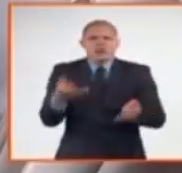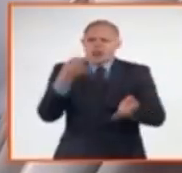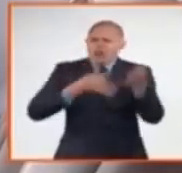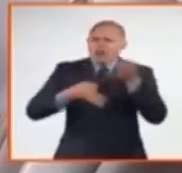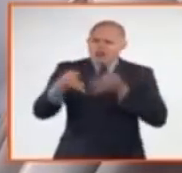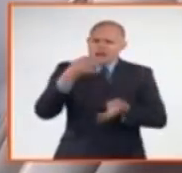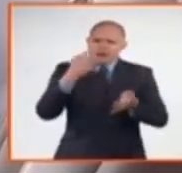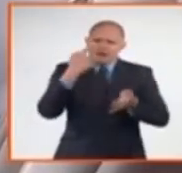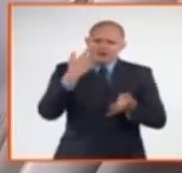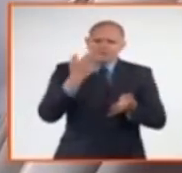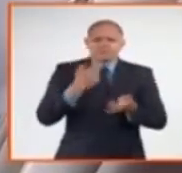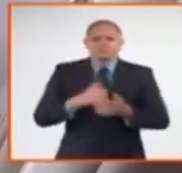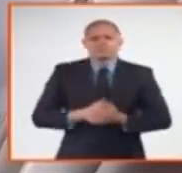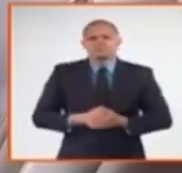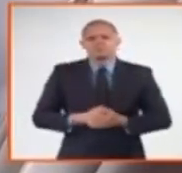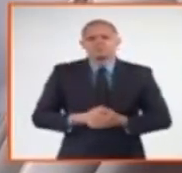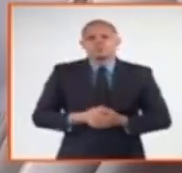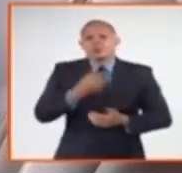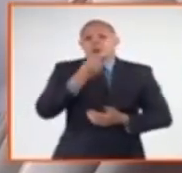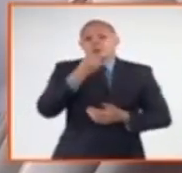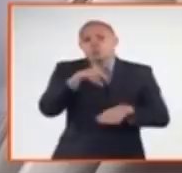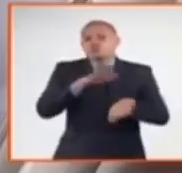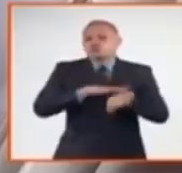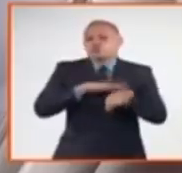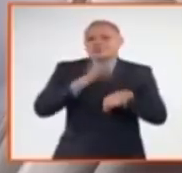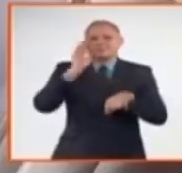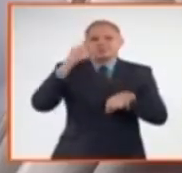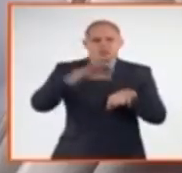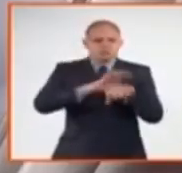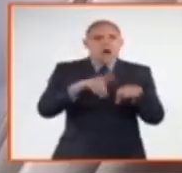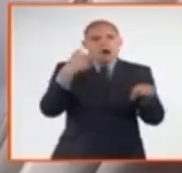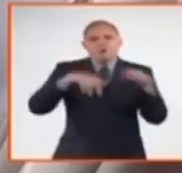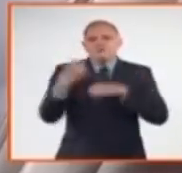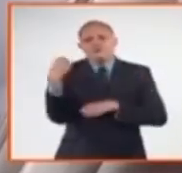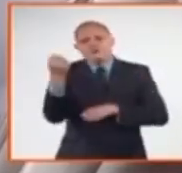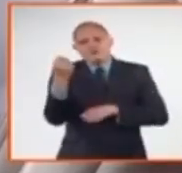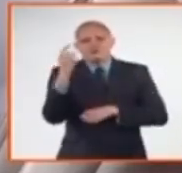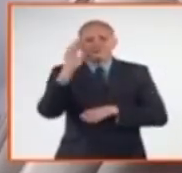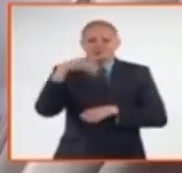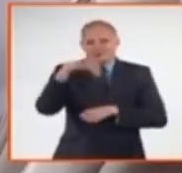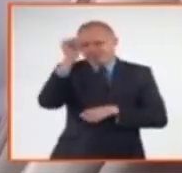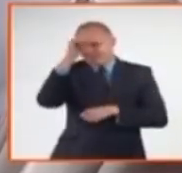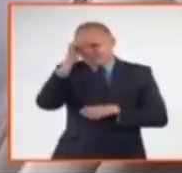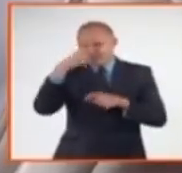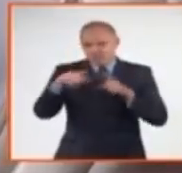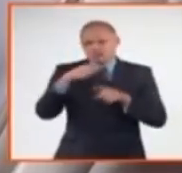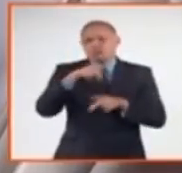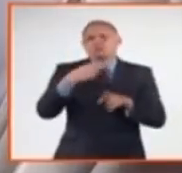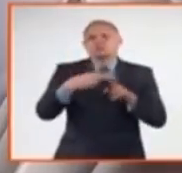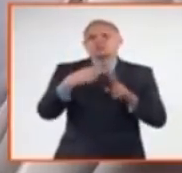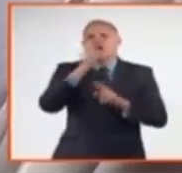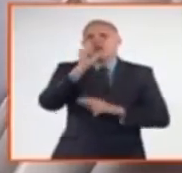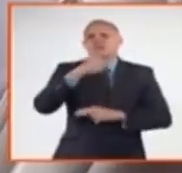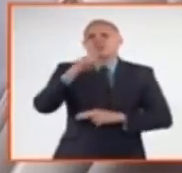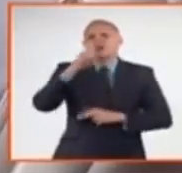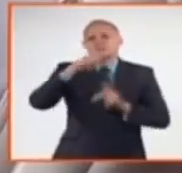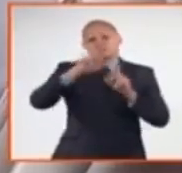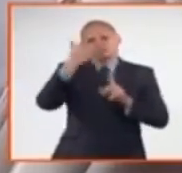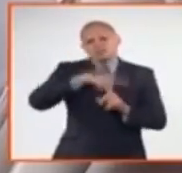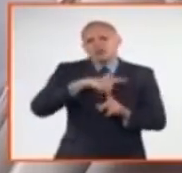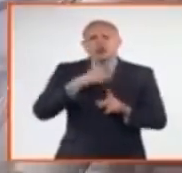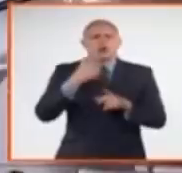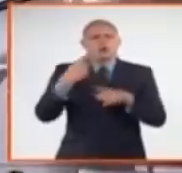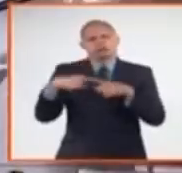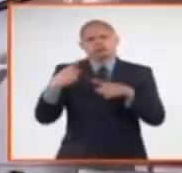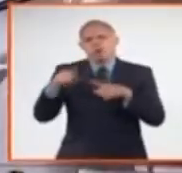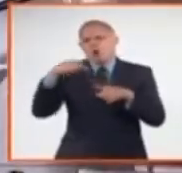implementándose de la variante delta o la cepa delta de la causante de esta situación como entender esta dicotomía que estamos viviendo